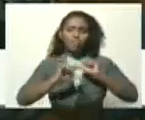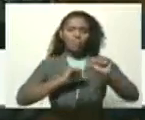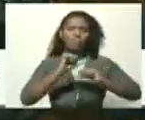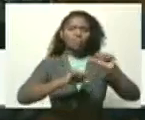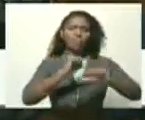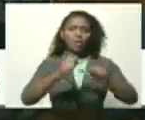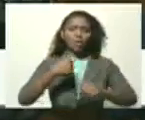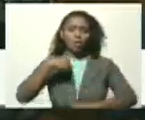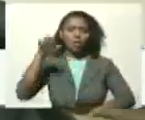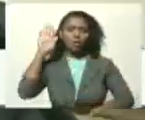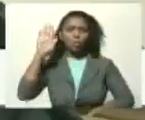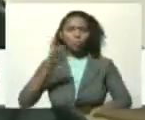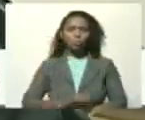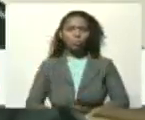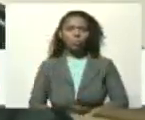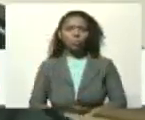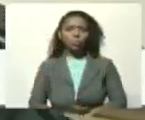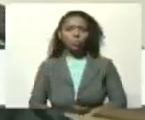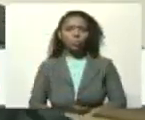siglos. Lo juro.